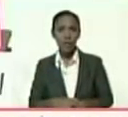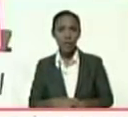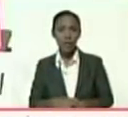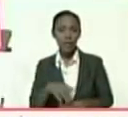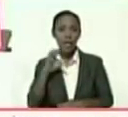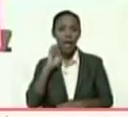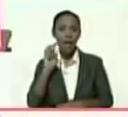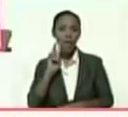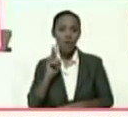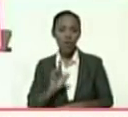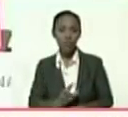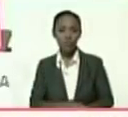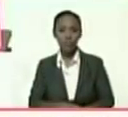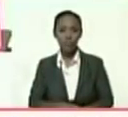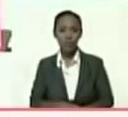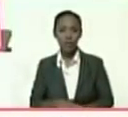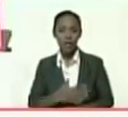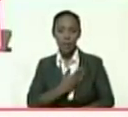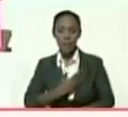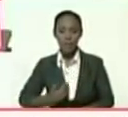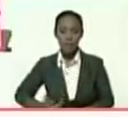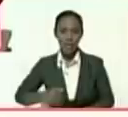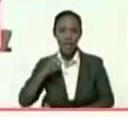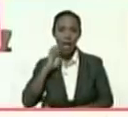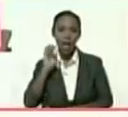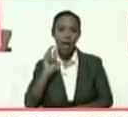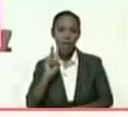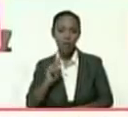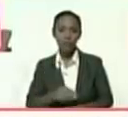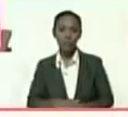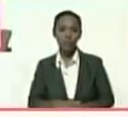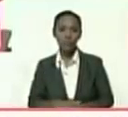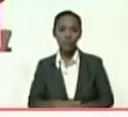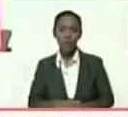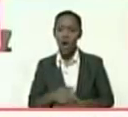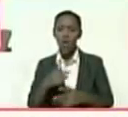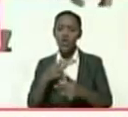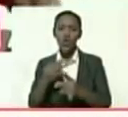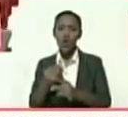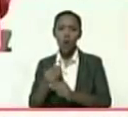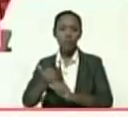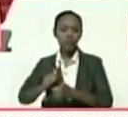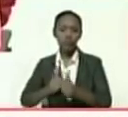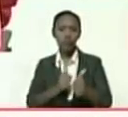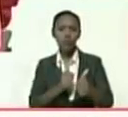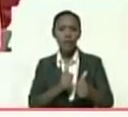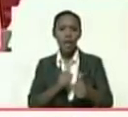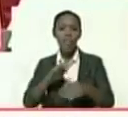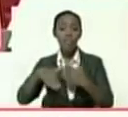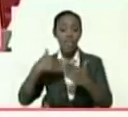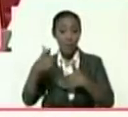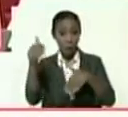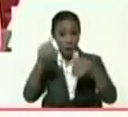Evo, del presidente Evo Morales. No los persigan ahorita, persíganlos después que voten.